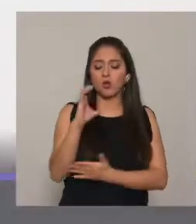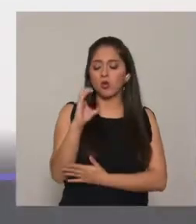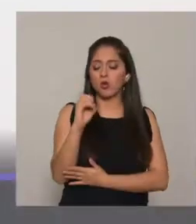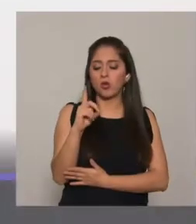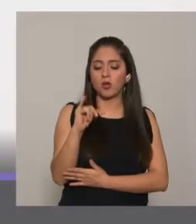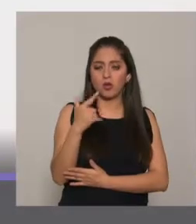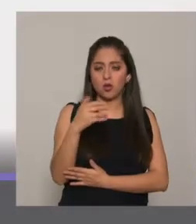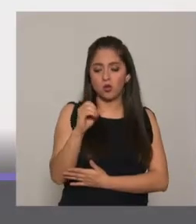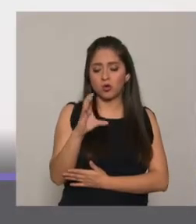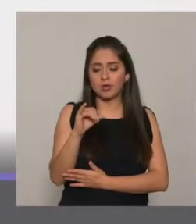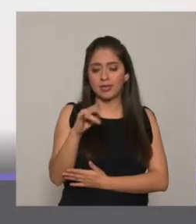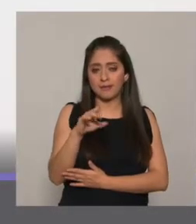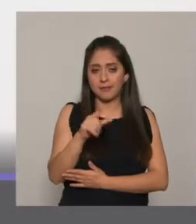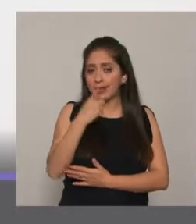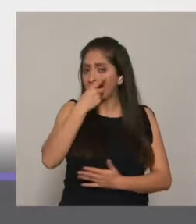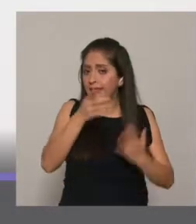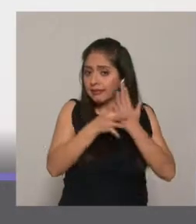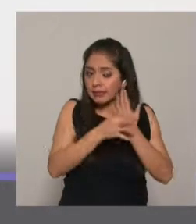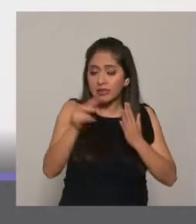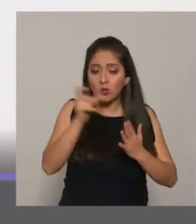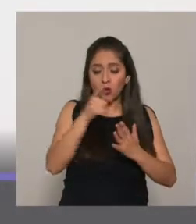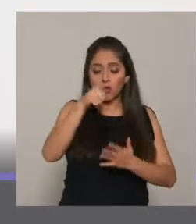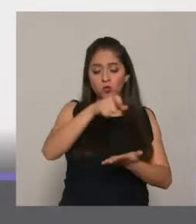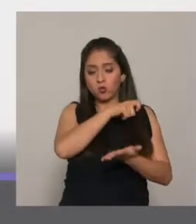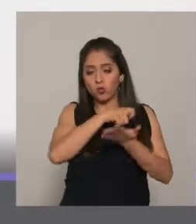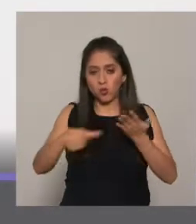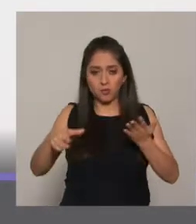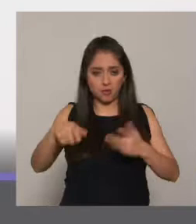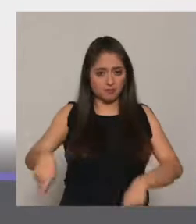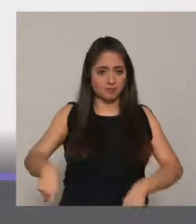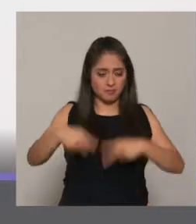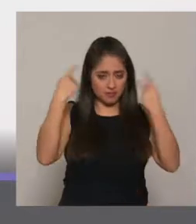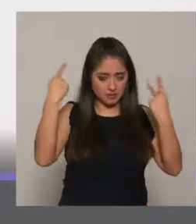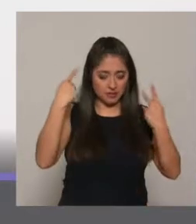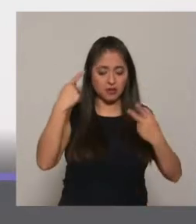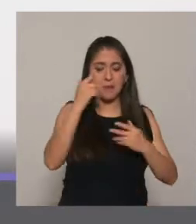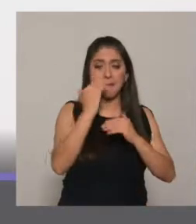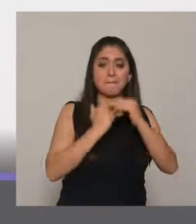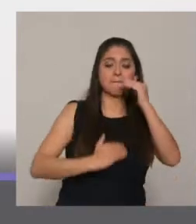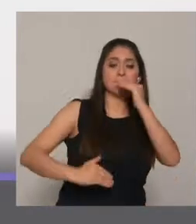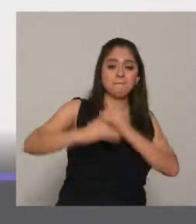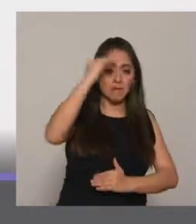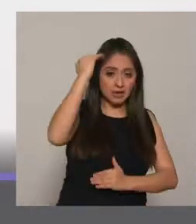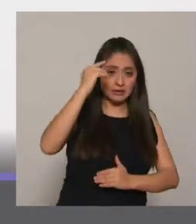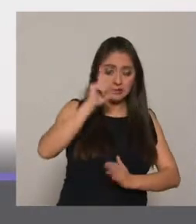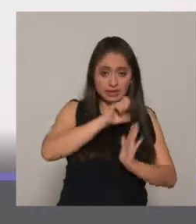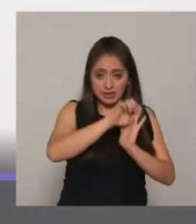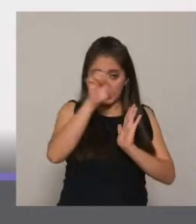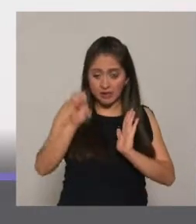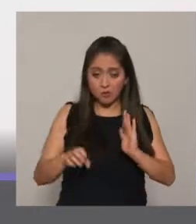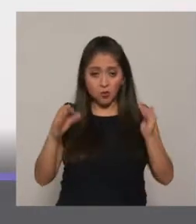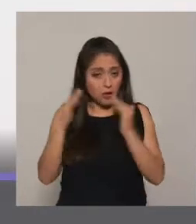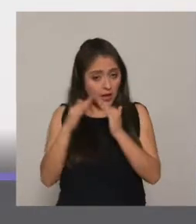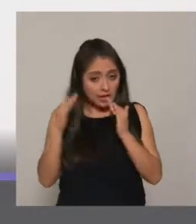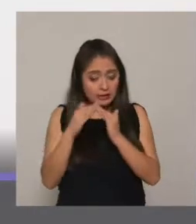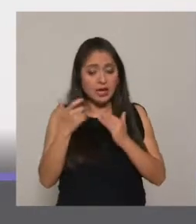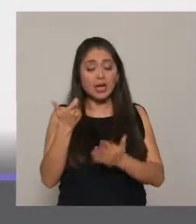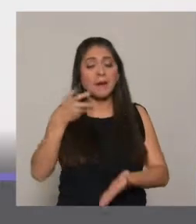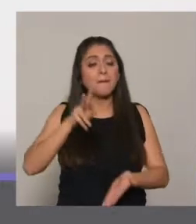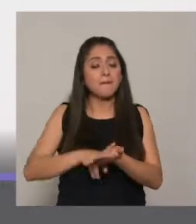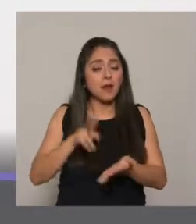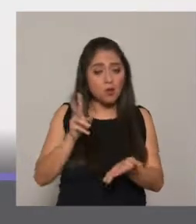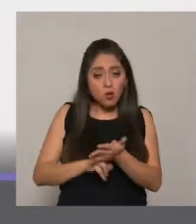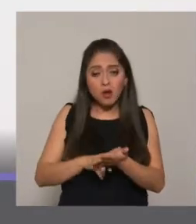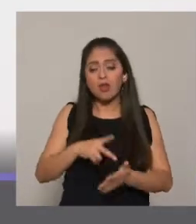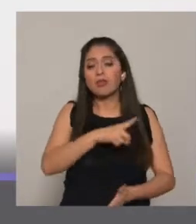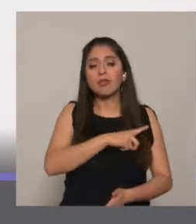la forma del contrato de compraventa, cuando excede el valor de la casa de cierta cantidad,